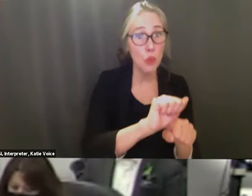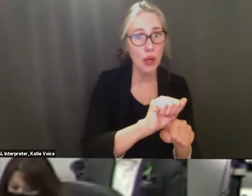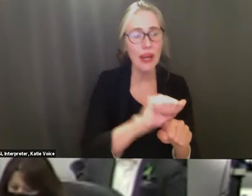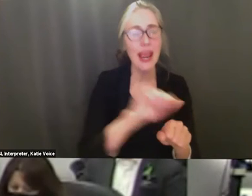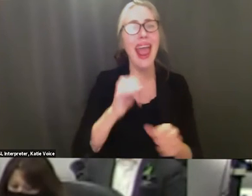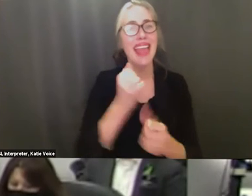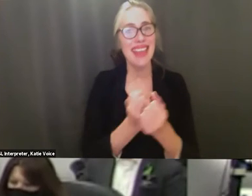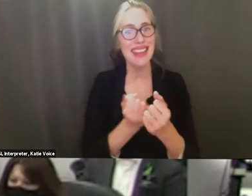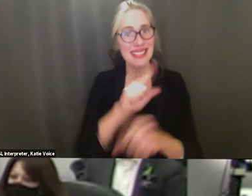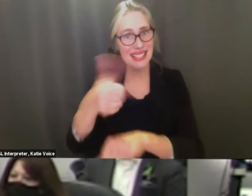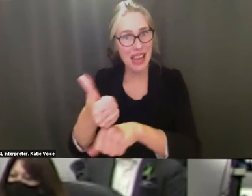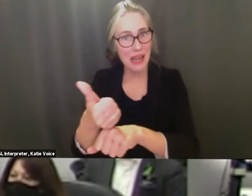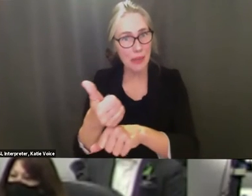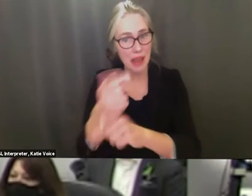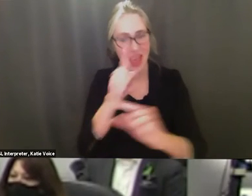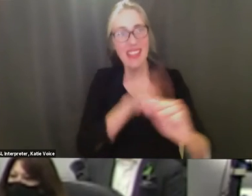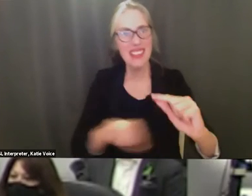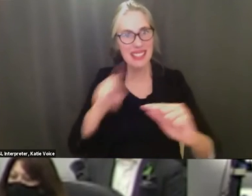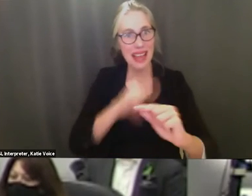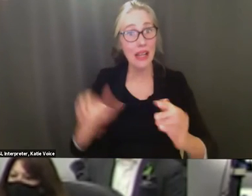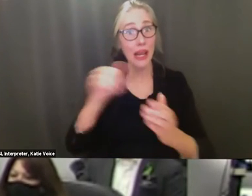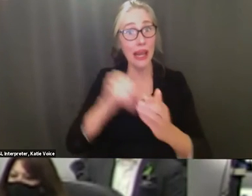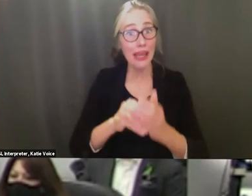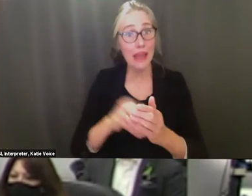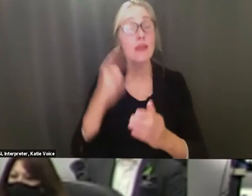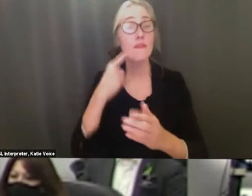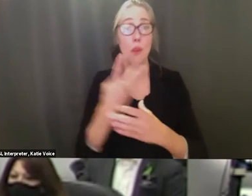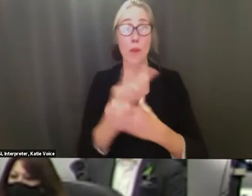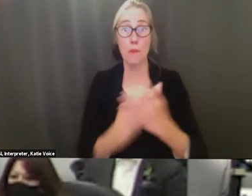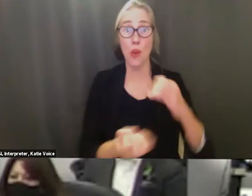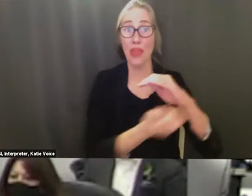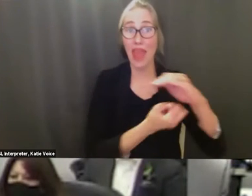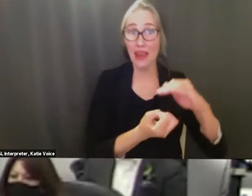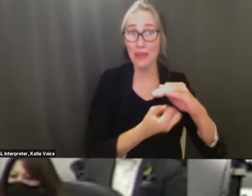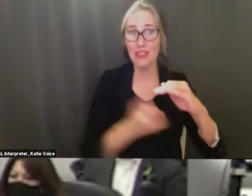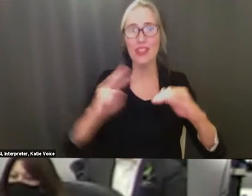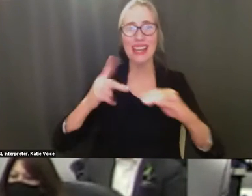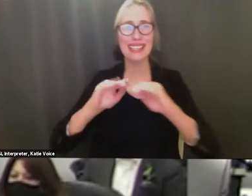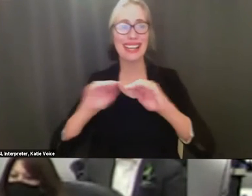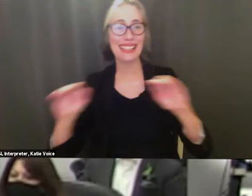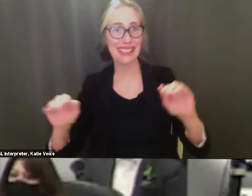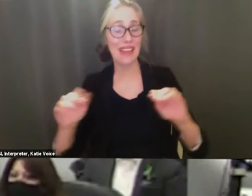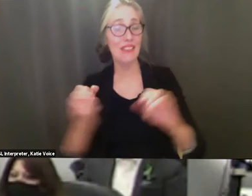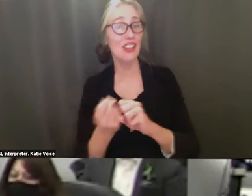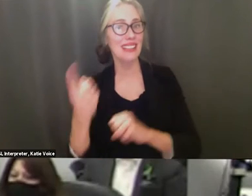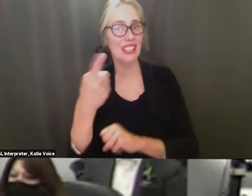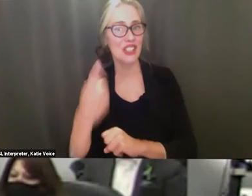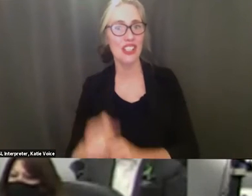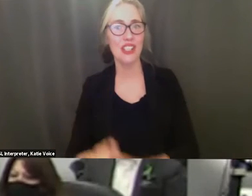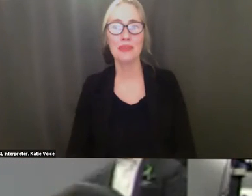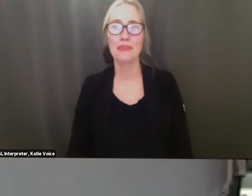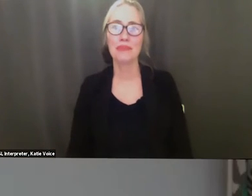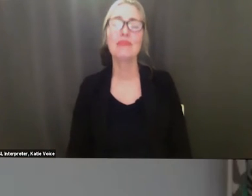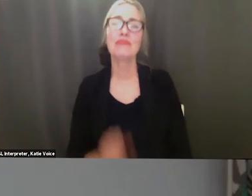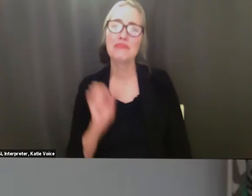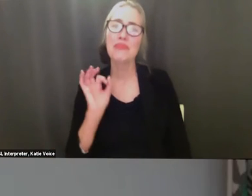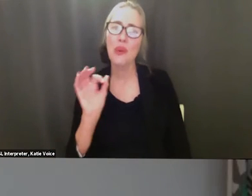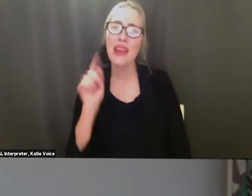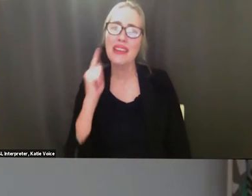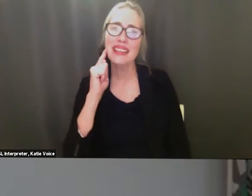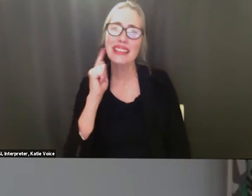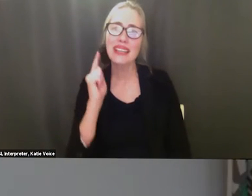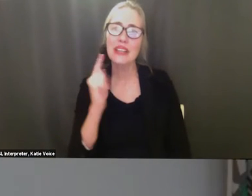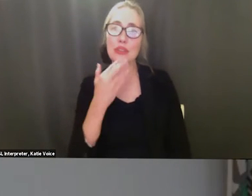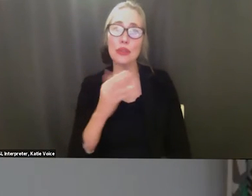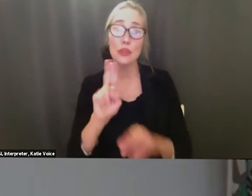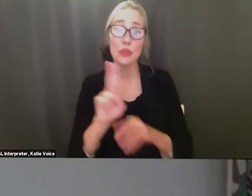para el año que entra, tanto para primaria como secundaria y preparatoria. Suena excelente poder usarlo en junio. ¿Algún